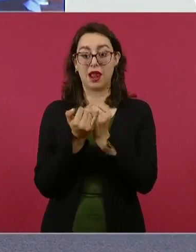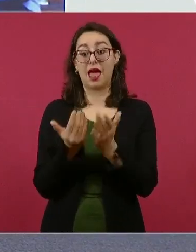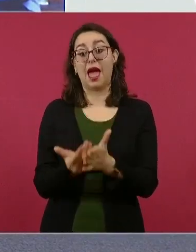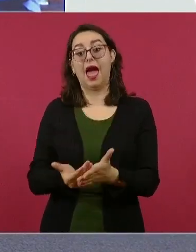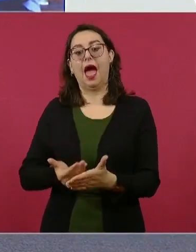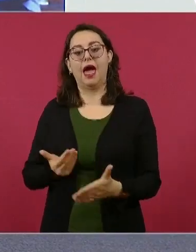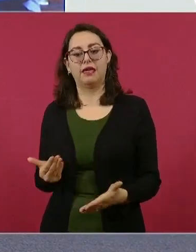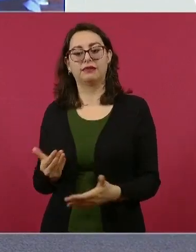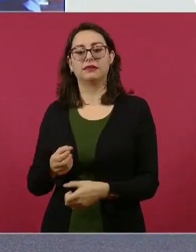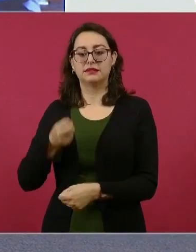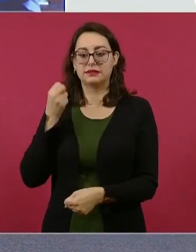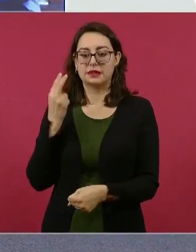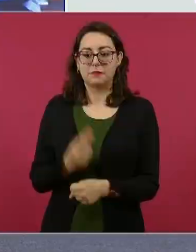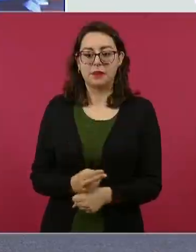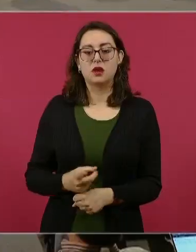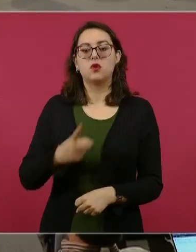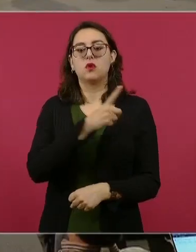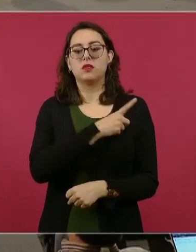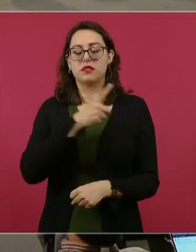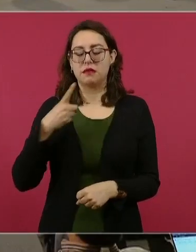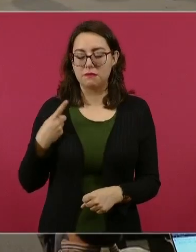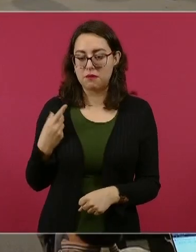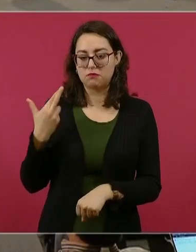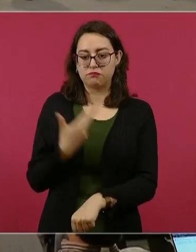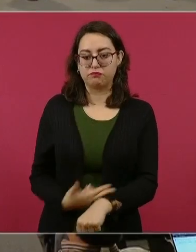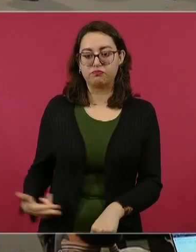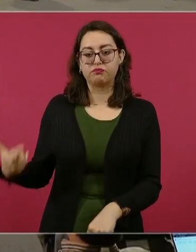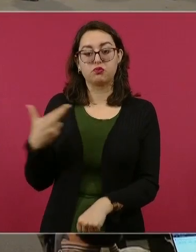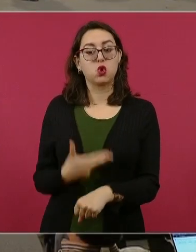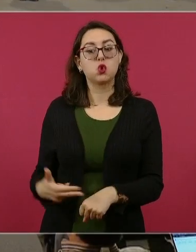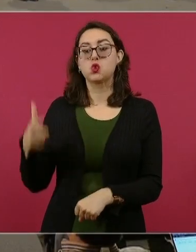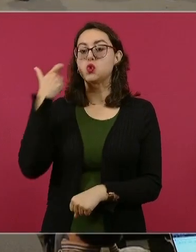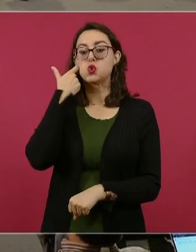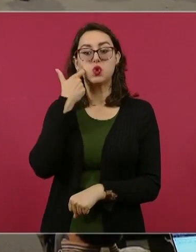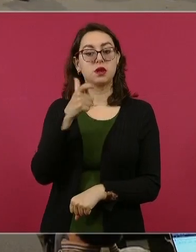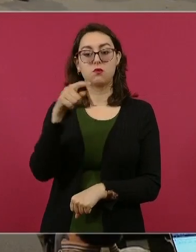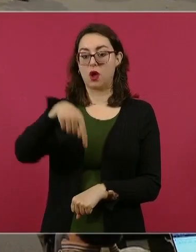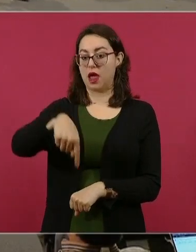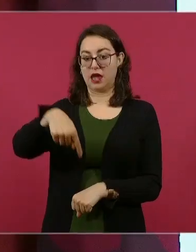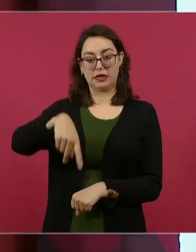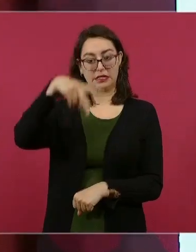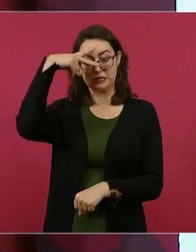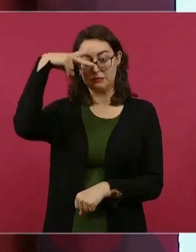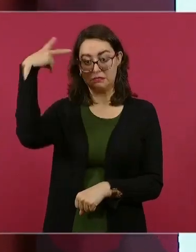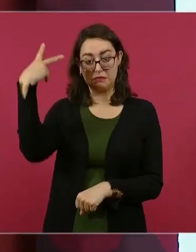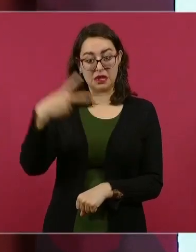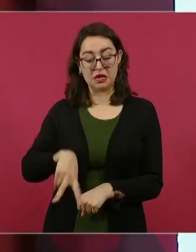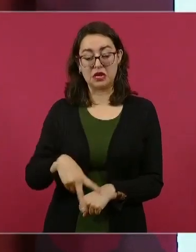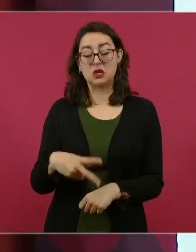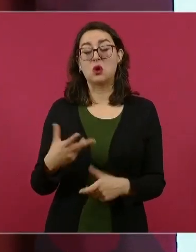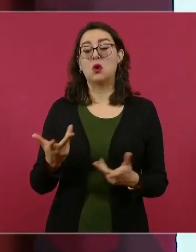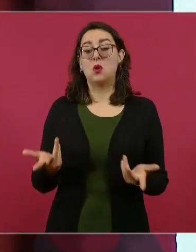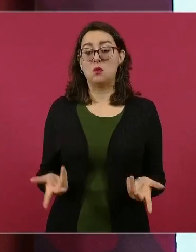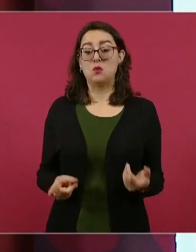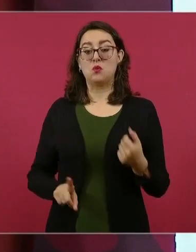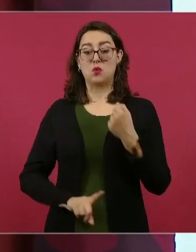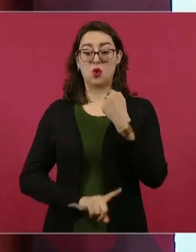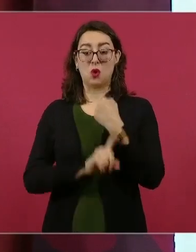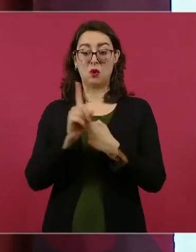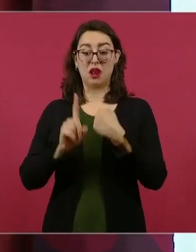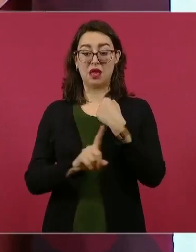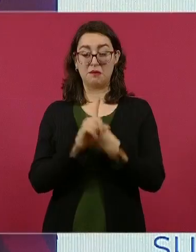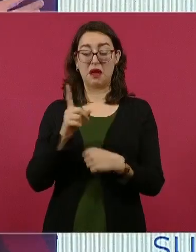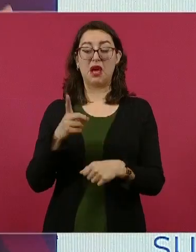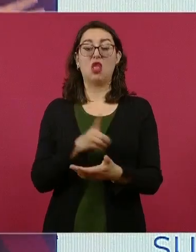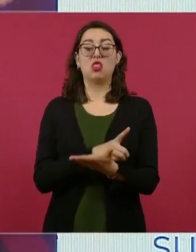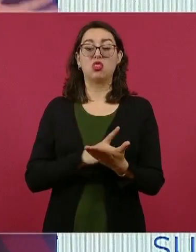anticiparnos a una situación que no queremos ver en México, que es esta influencia tan importante de las drogas,